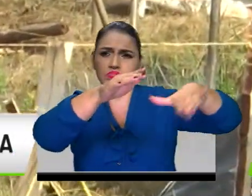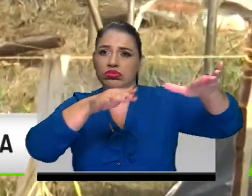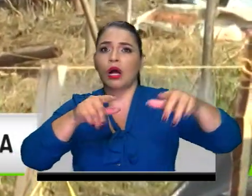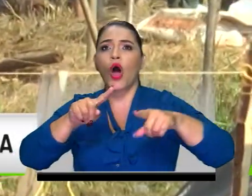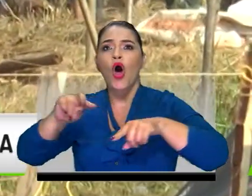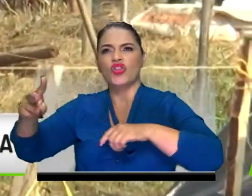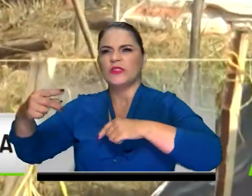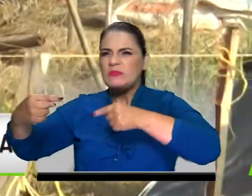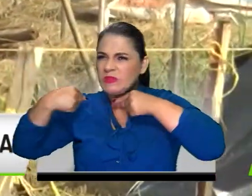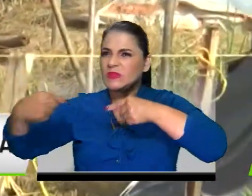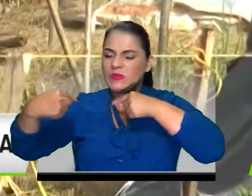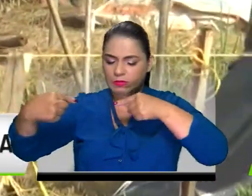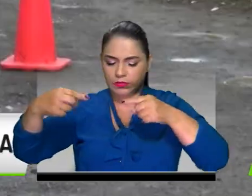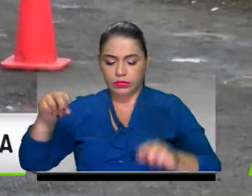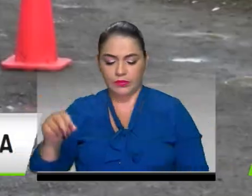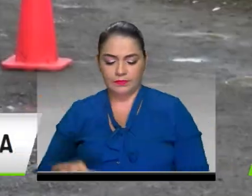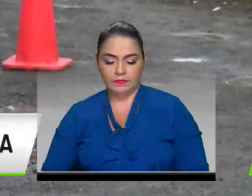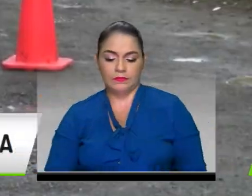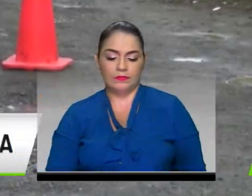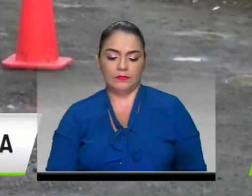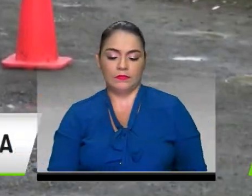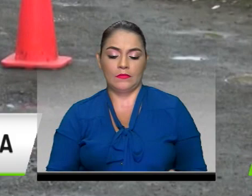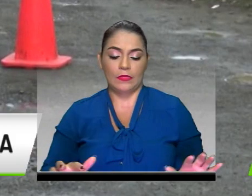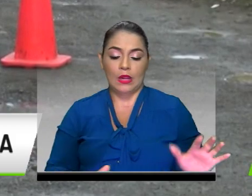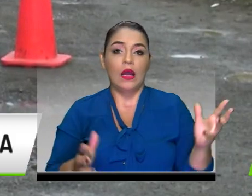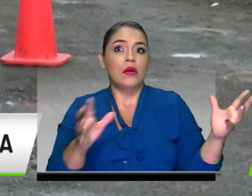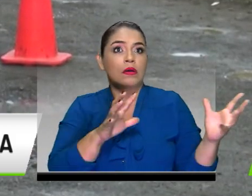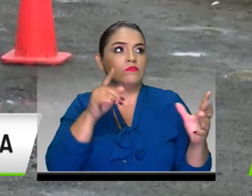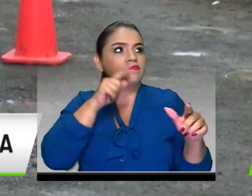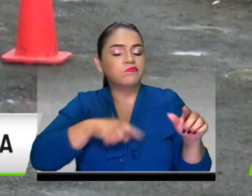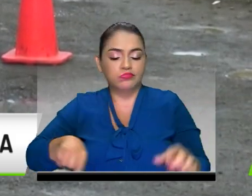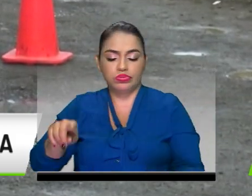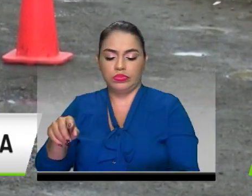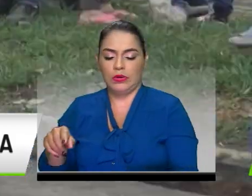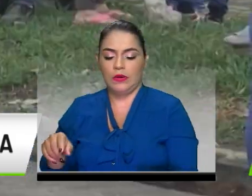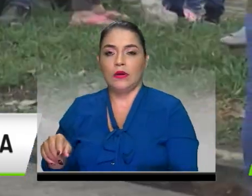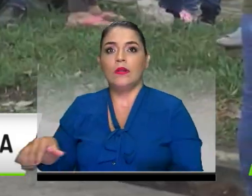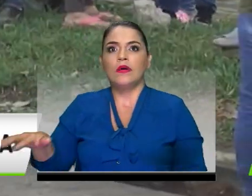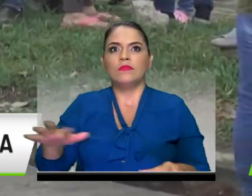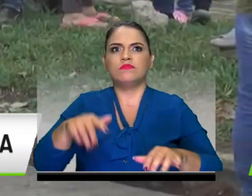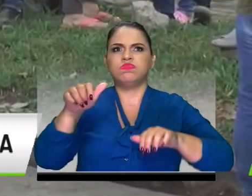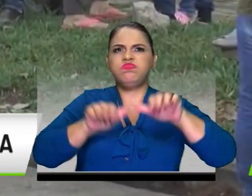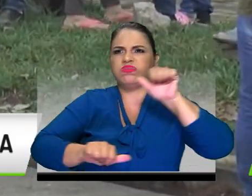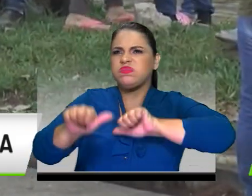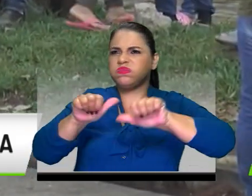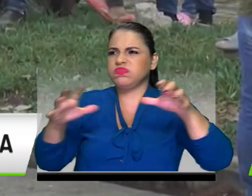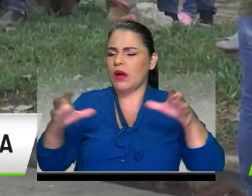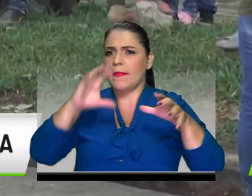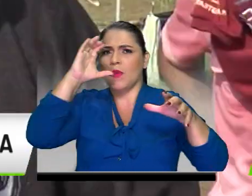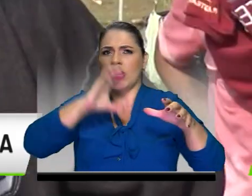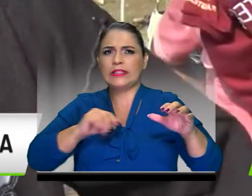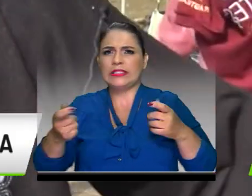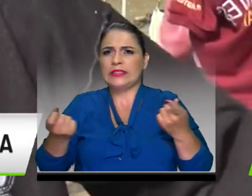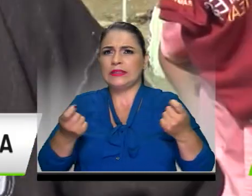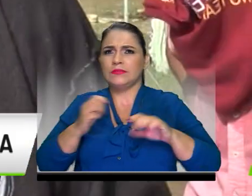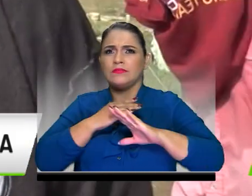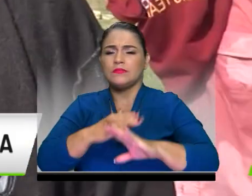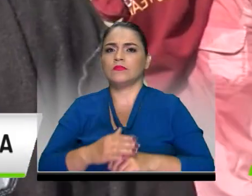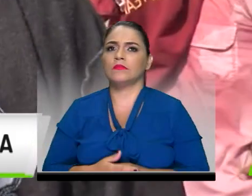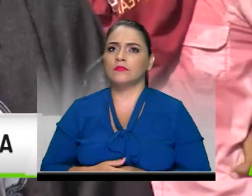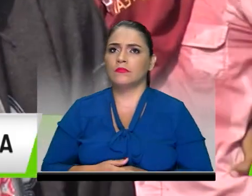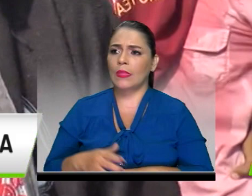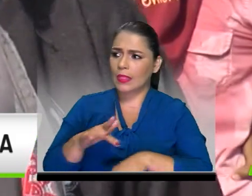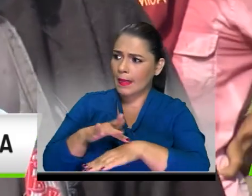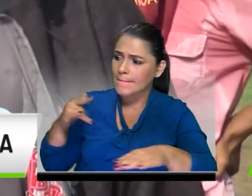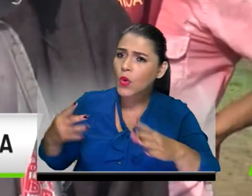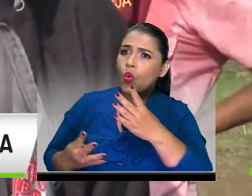opusieron. En diferentes puntos, las autoridades bloquearon el ingreso al barrio mientras continuaban el operativo. 4 de la mañana está el ESMA